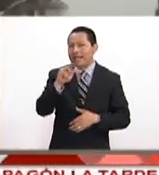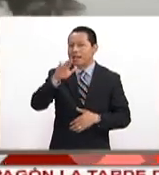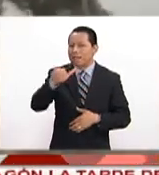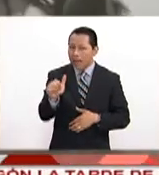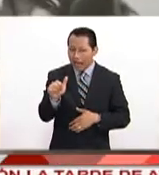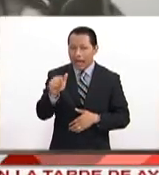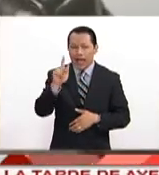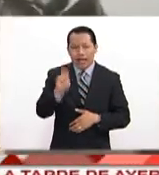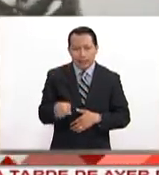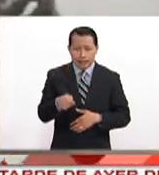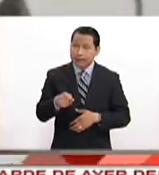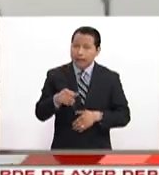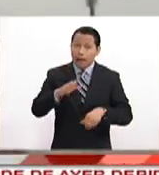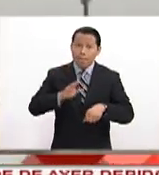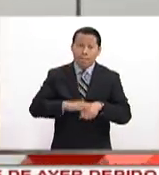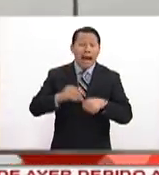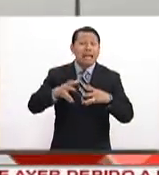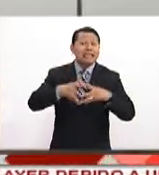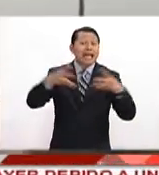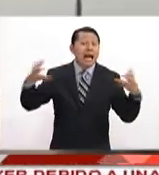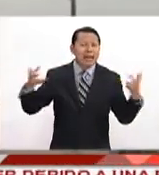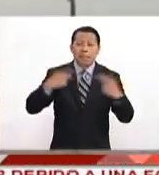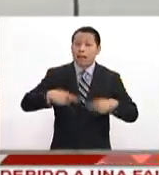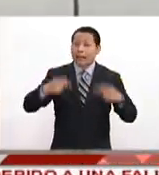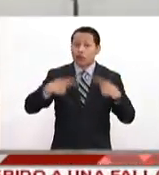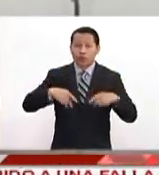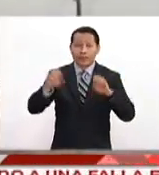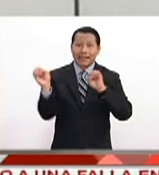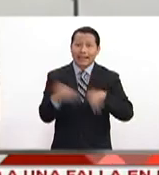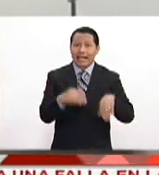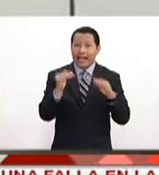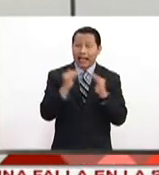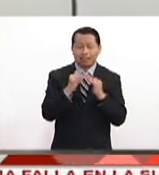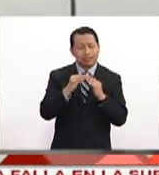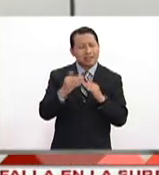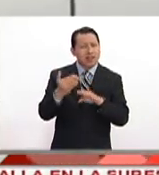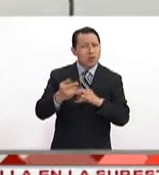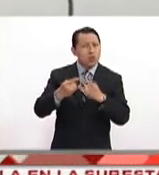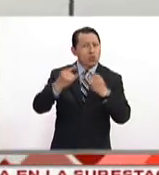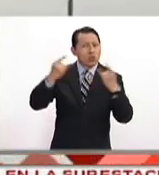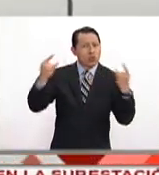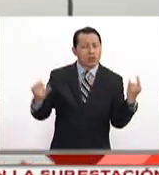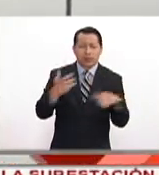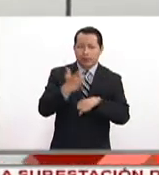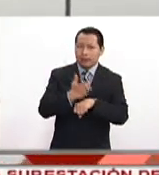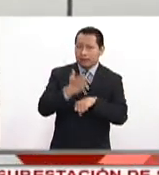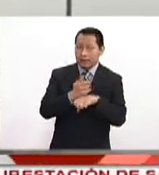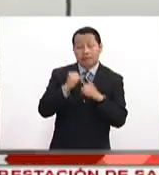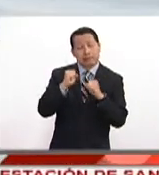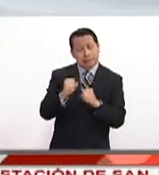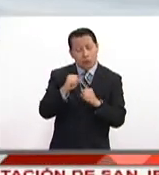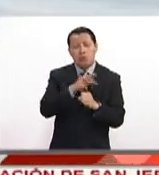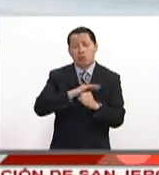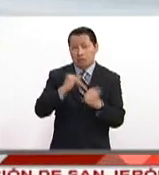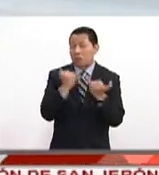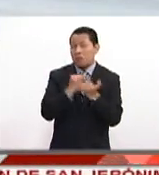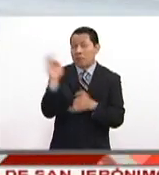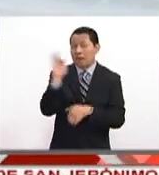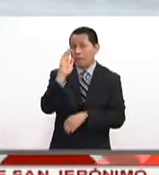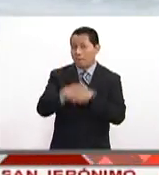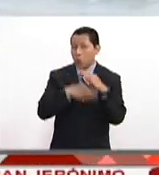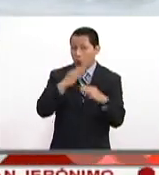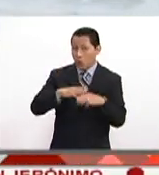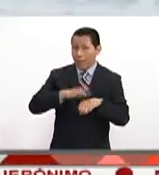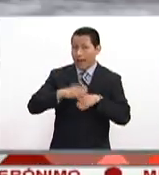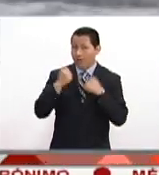el desalojo, la evacuación más grande en la historia de los Estados Unidos y probablemente del mundo. El presidente Donald Trump